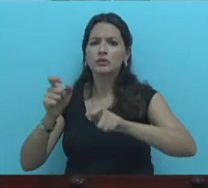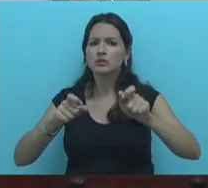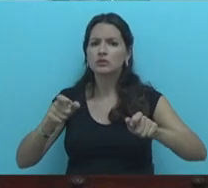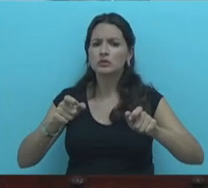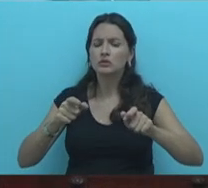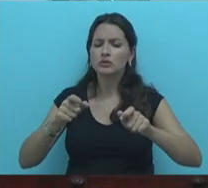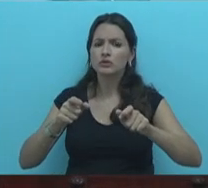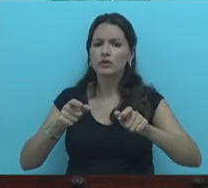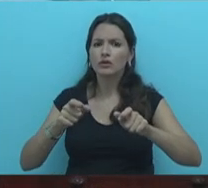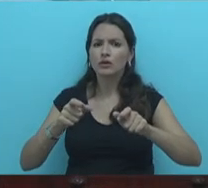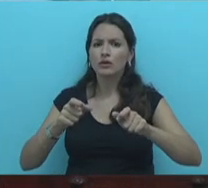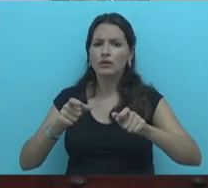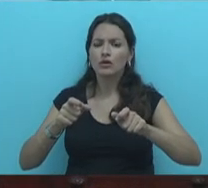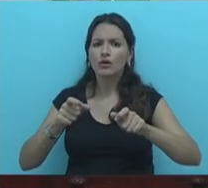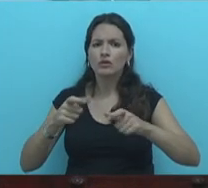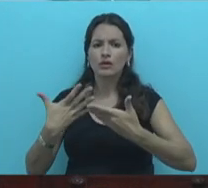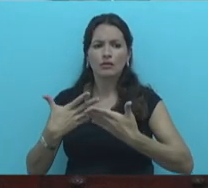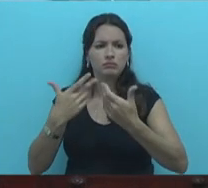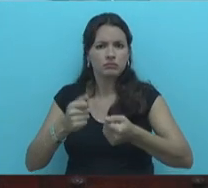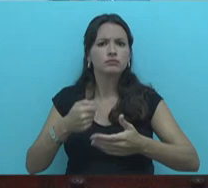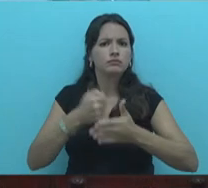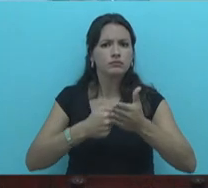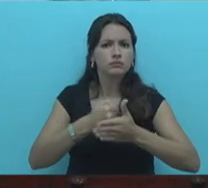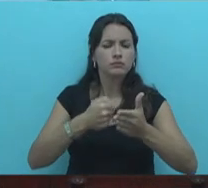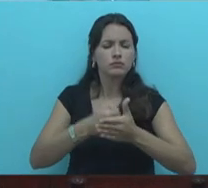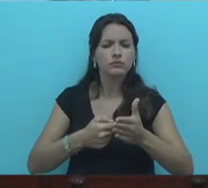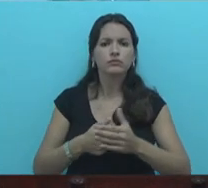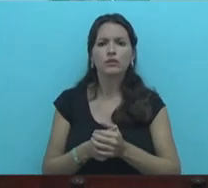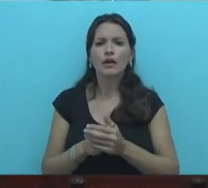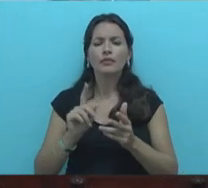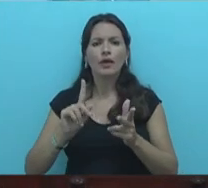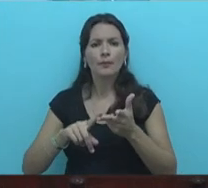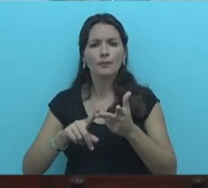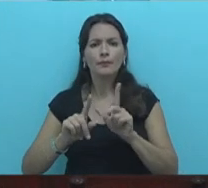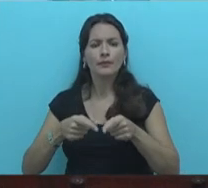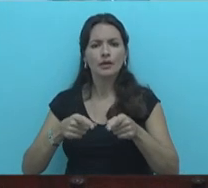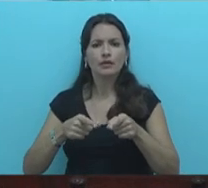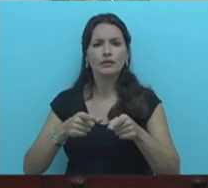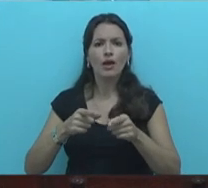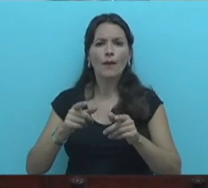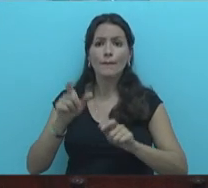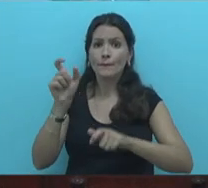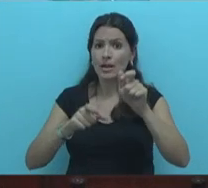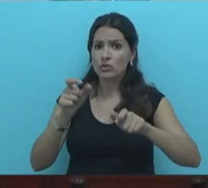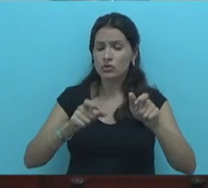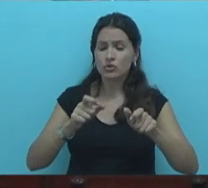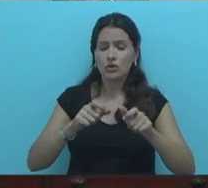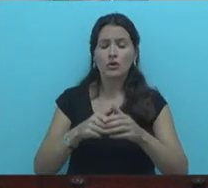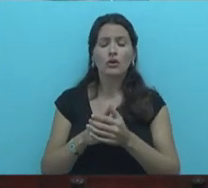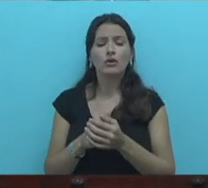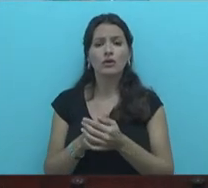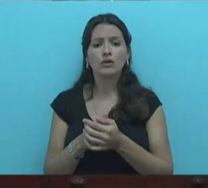histórico conmemorado y a Griselda Tesio, hija del ex gobernador Aldo Tesio, quien procedió a incorporar a todos los trabajadores santiagueños por dicha